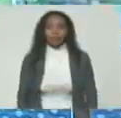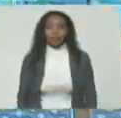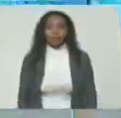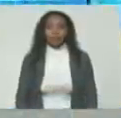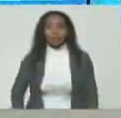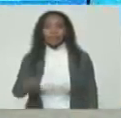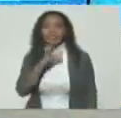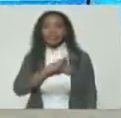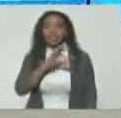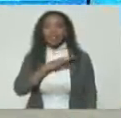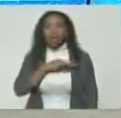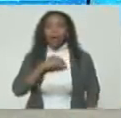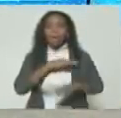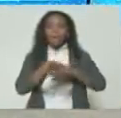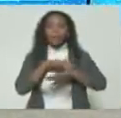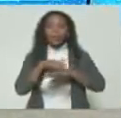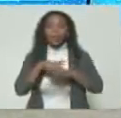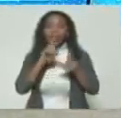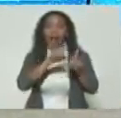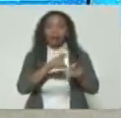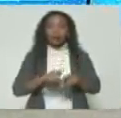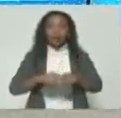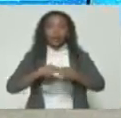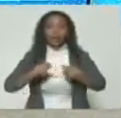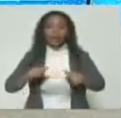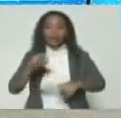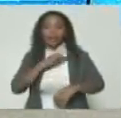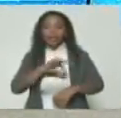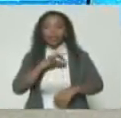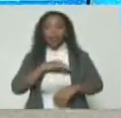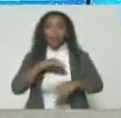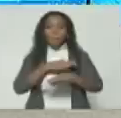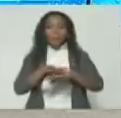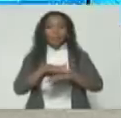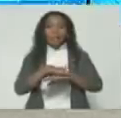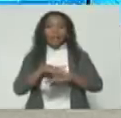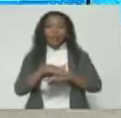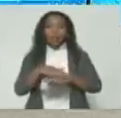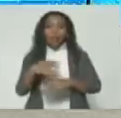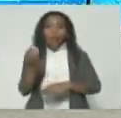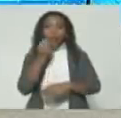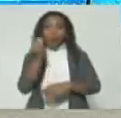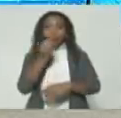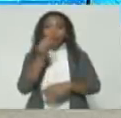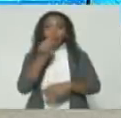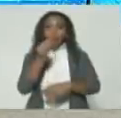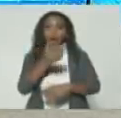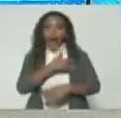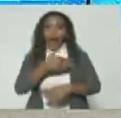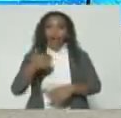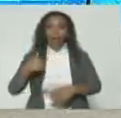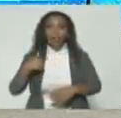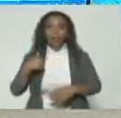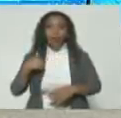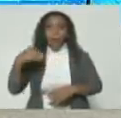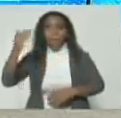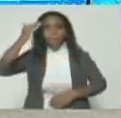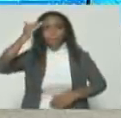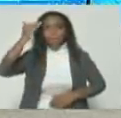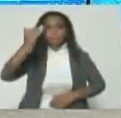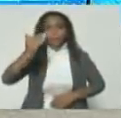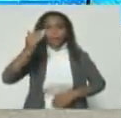señor ministro de Agricultura y Tierra, señor ministro de Alimentación, querido mayor general